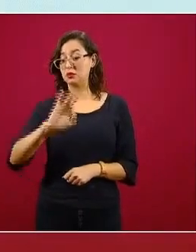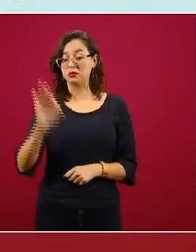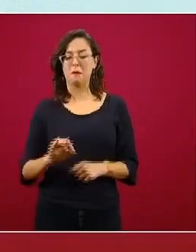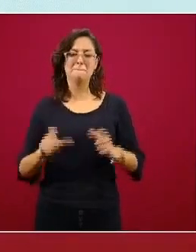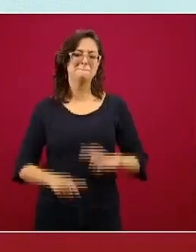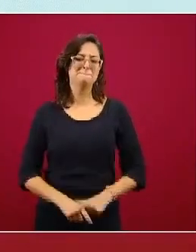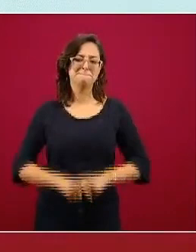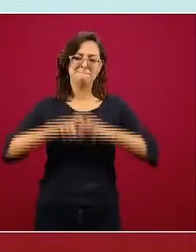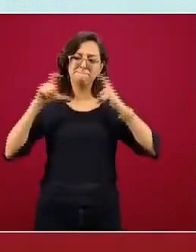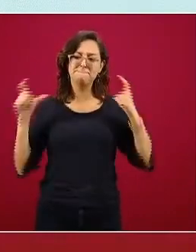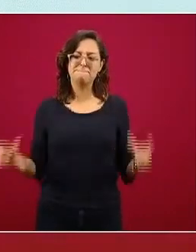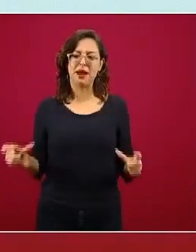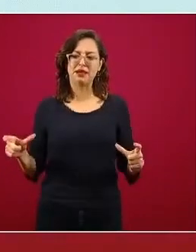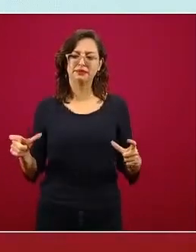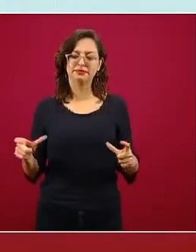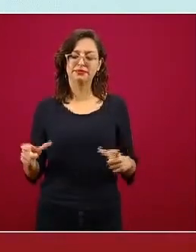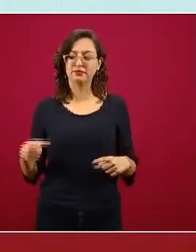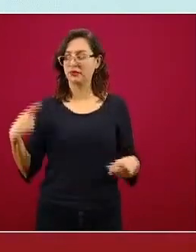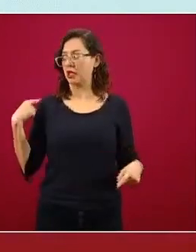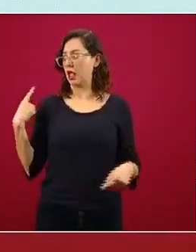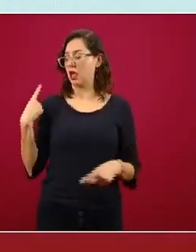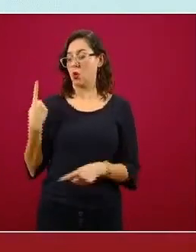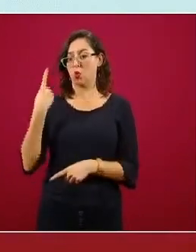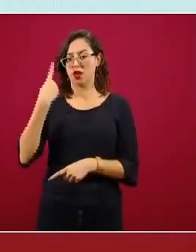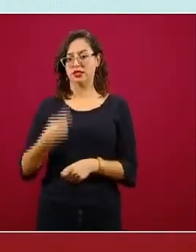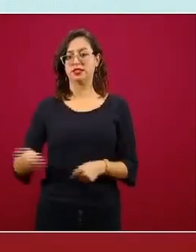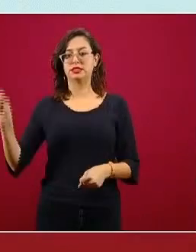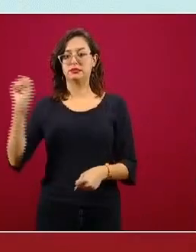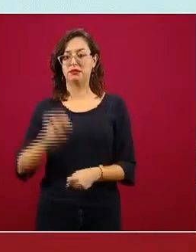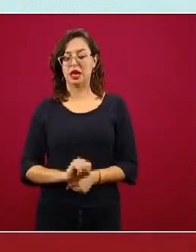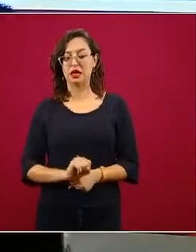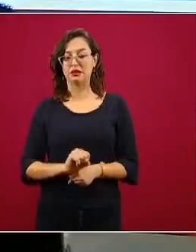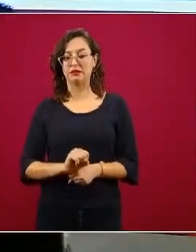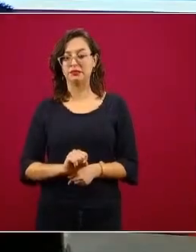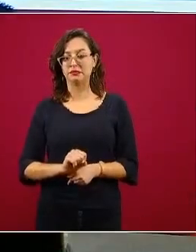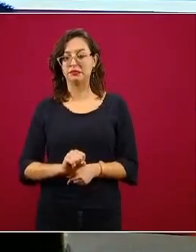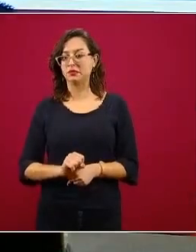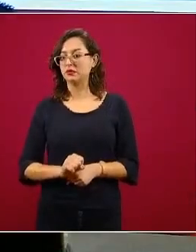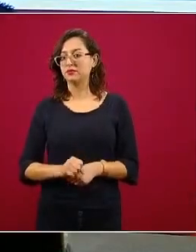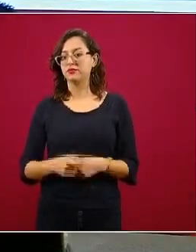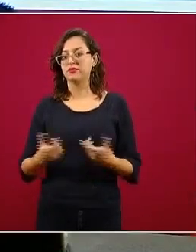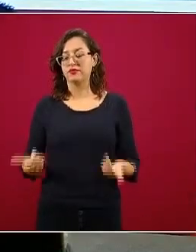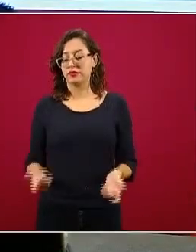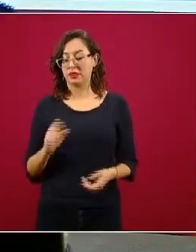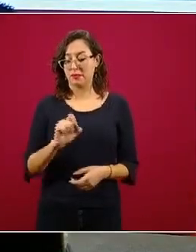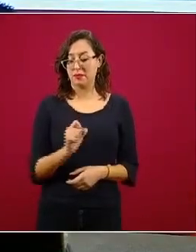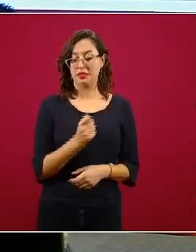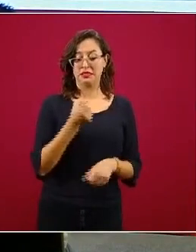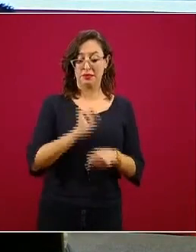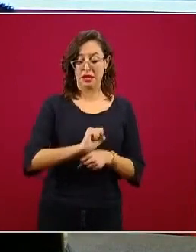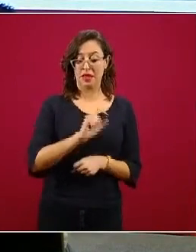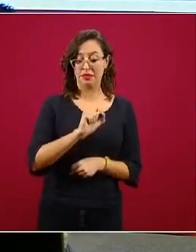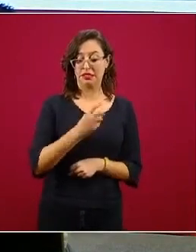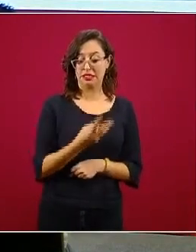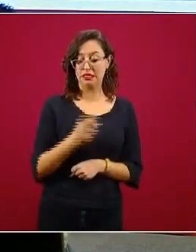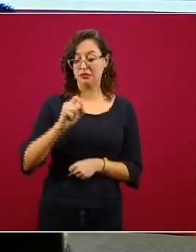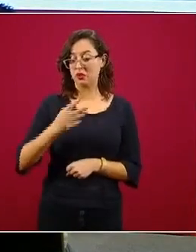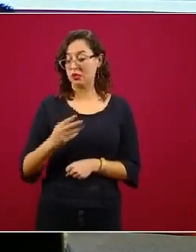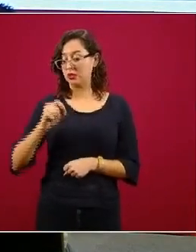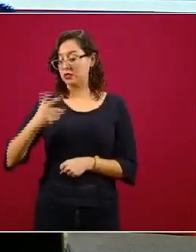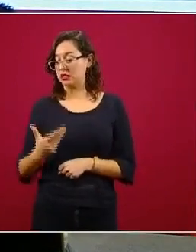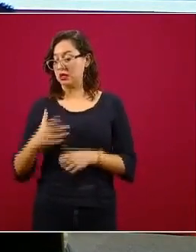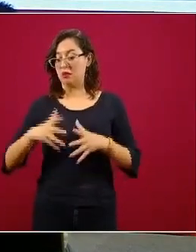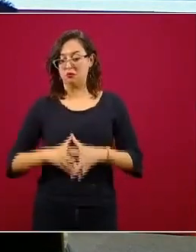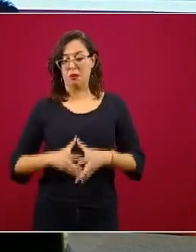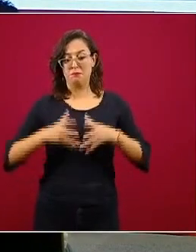29%, aunque la estimación es para la última semana. Esto es tan continuo que desde la semana 23 está teniendo un incremento